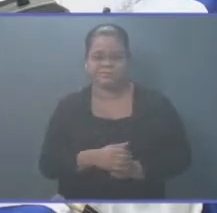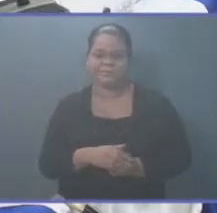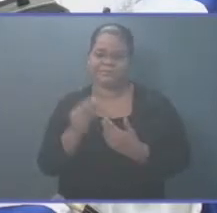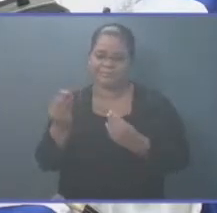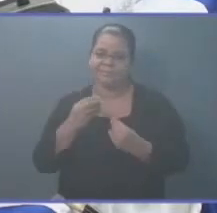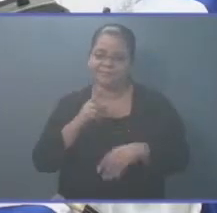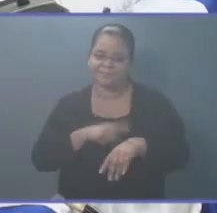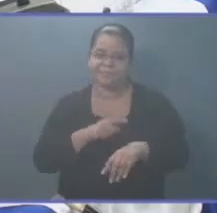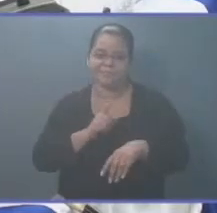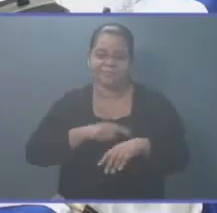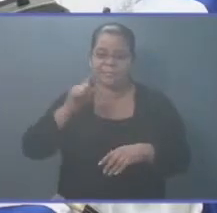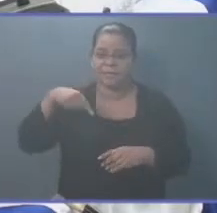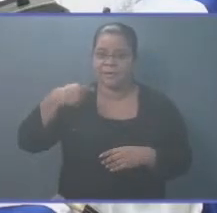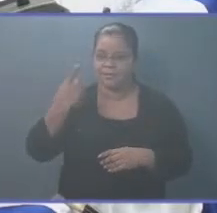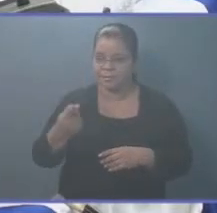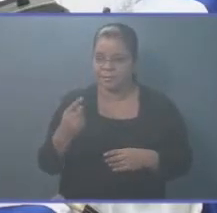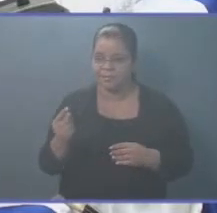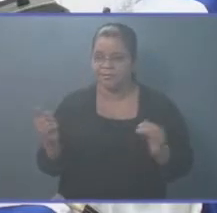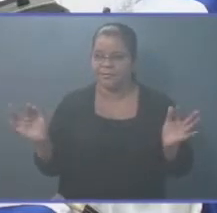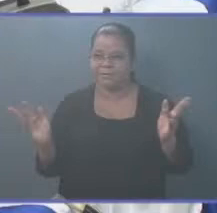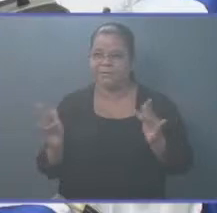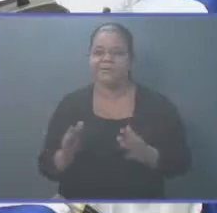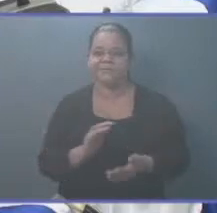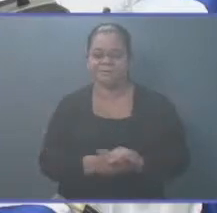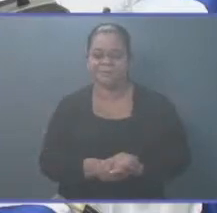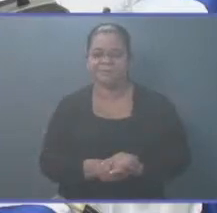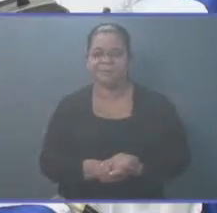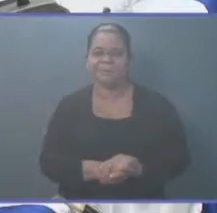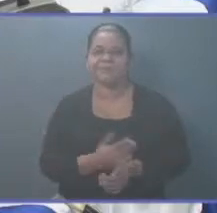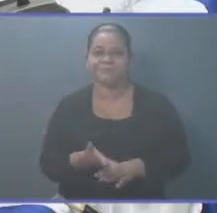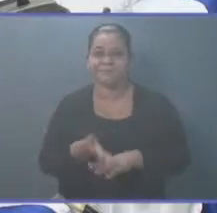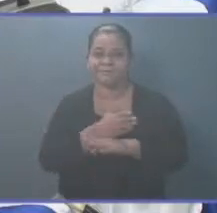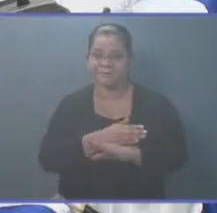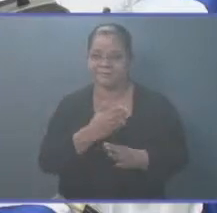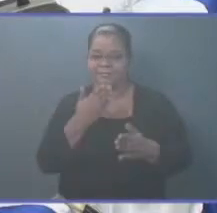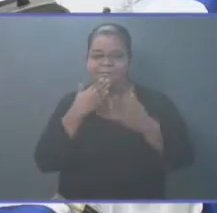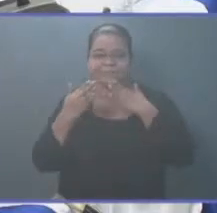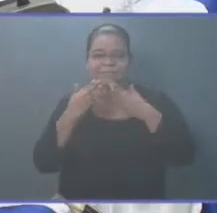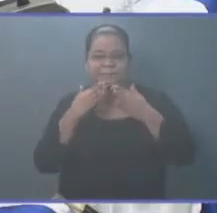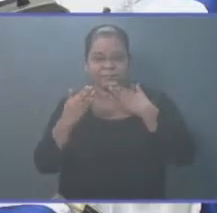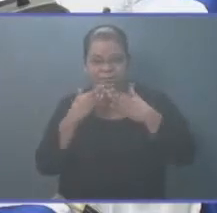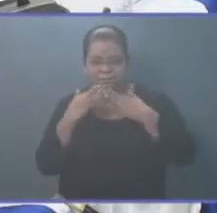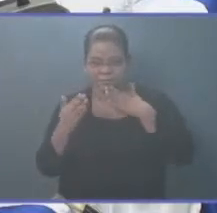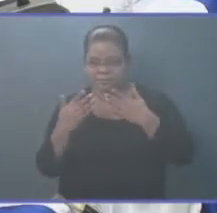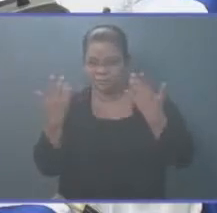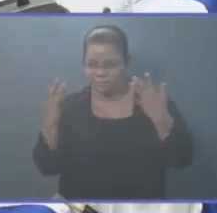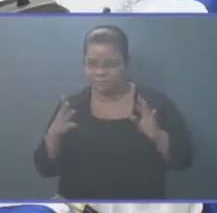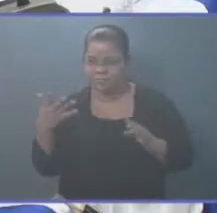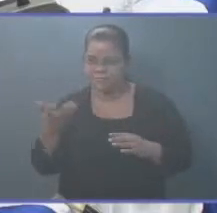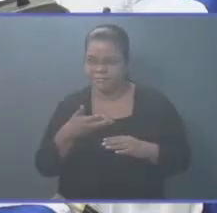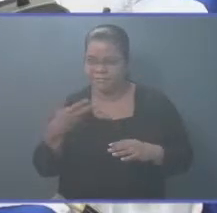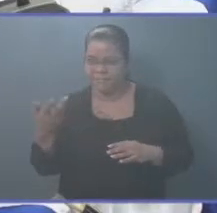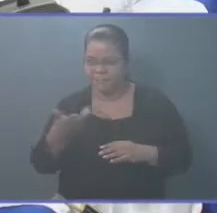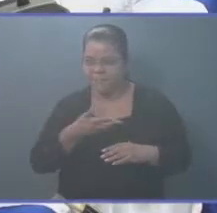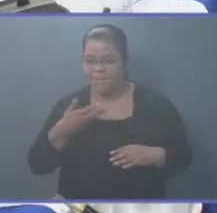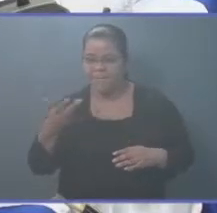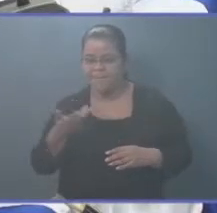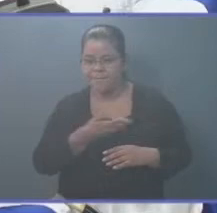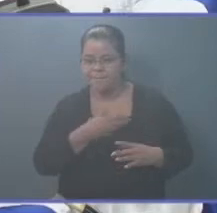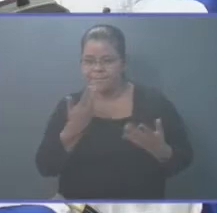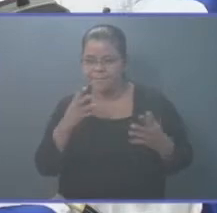para la próxima sesión para revisar esto que nos ha explicado la licenciada y nosotros tener ya un